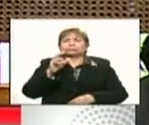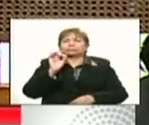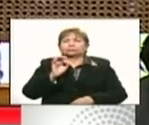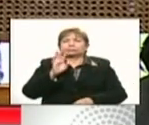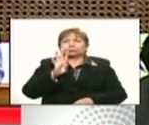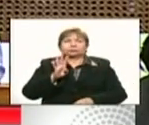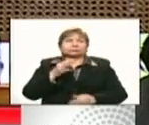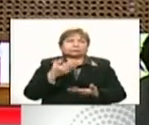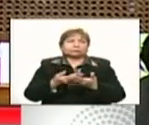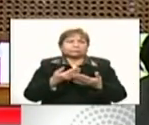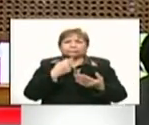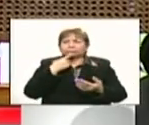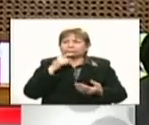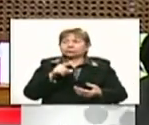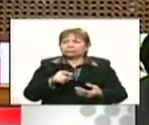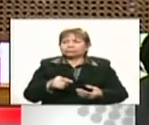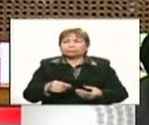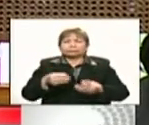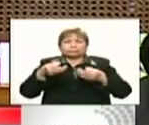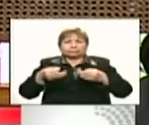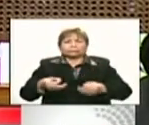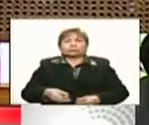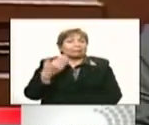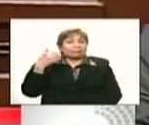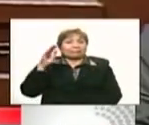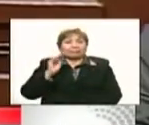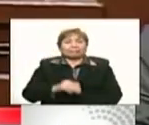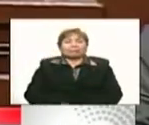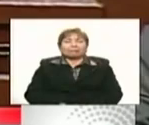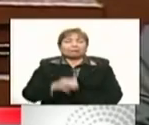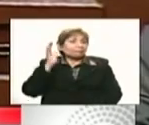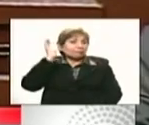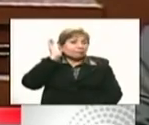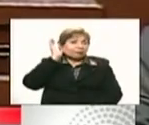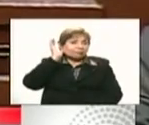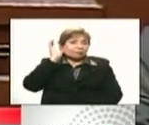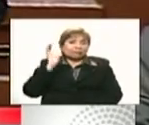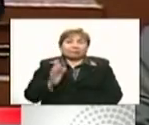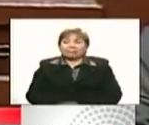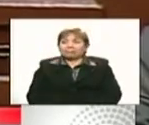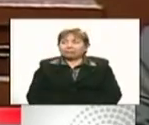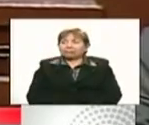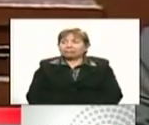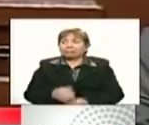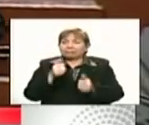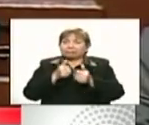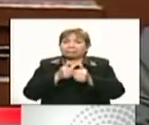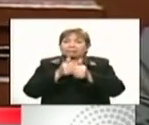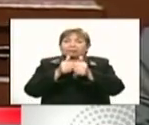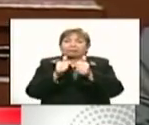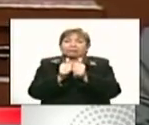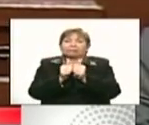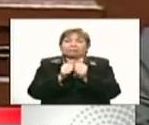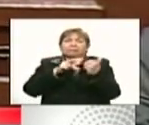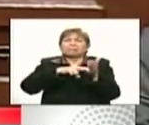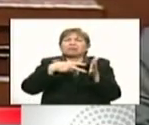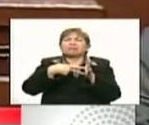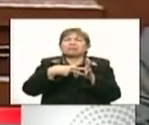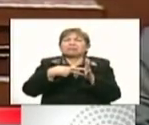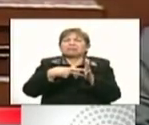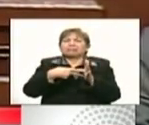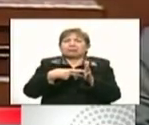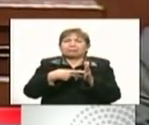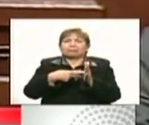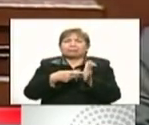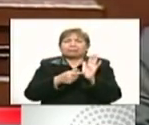si no respete el artículo 206 de la Constitución, que es muy claro al respecto, y lo que busca no solamente es una mayoría calificada, sino que para